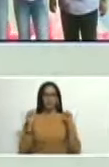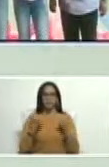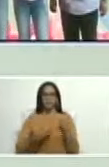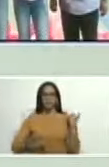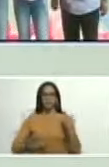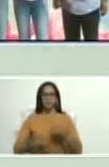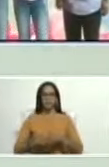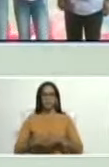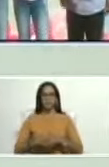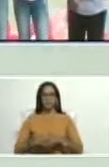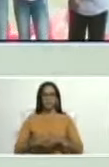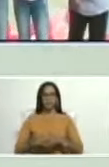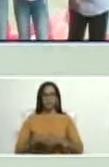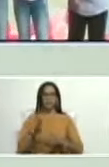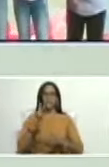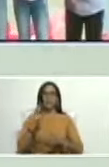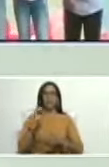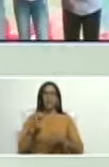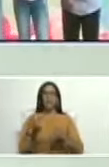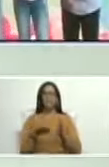será. 20.000.